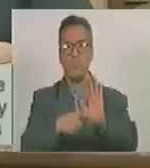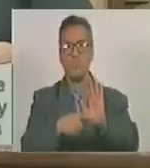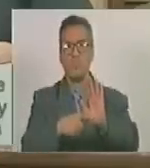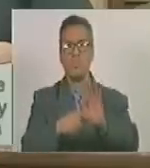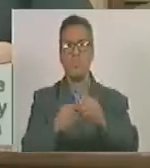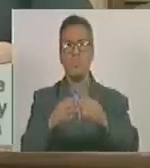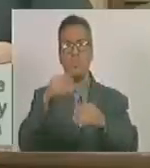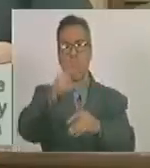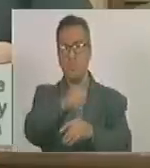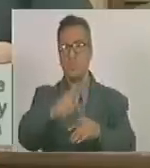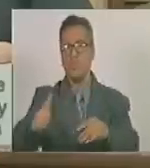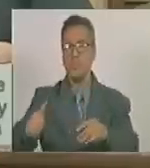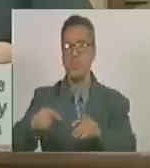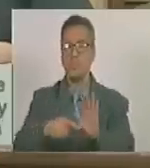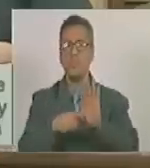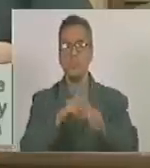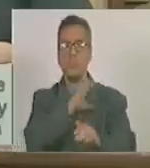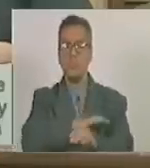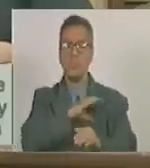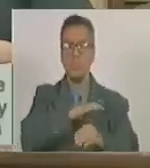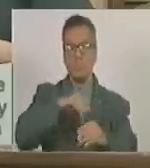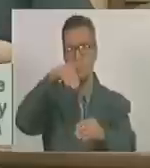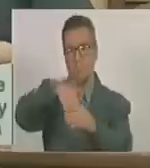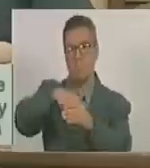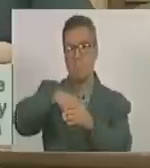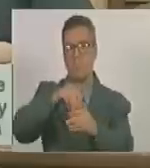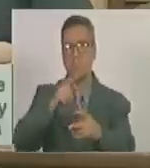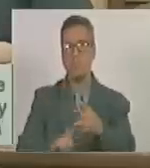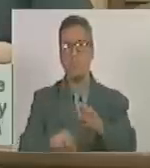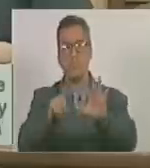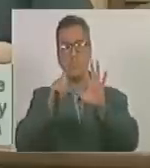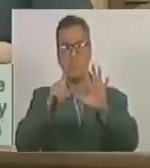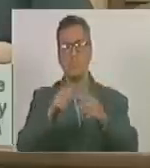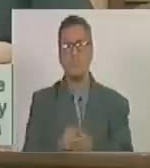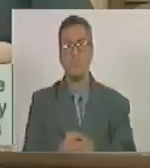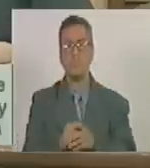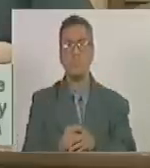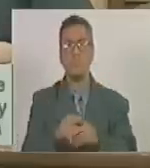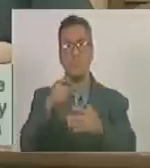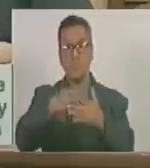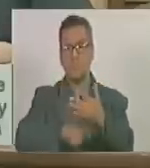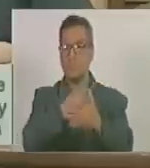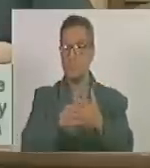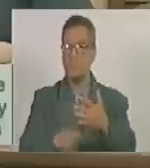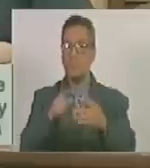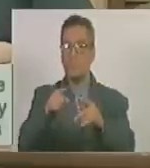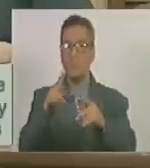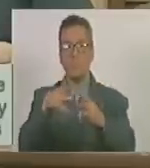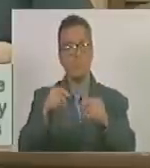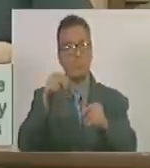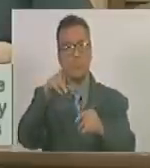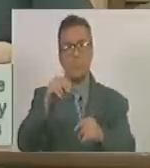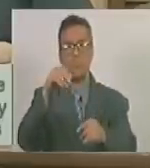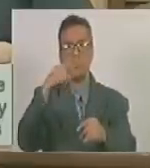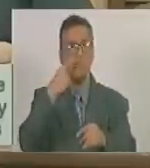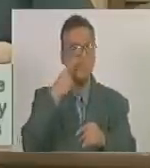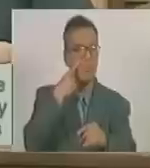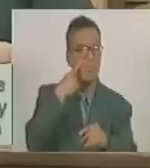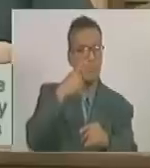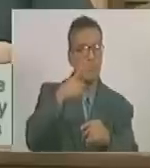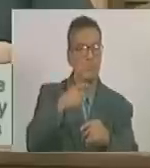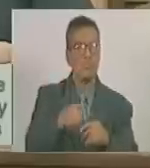las postulaciones ante la Comisión Electoral. 6. Impugnaciones a las postulaciones,